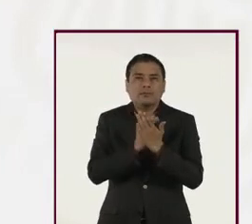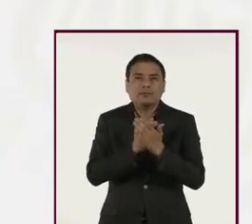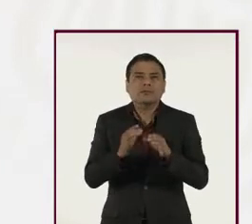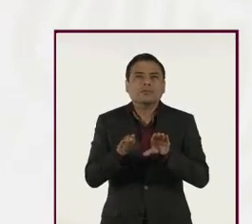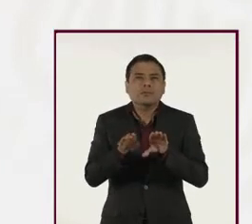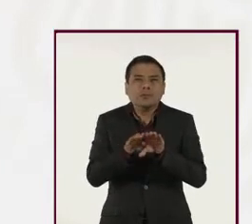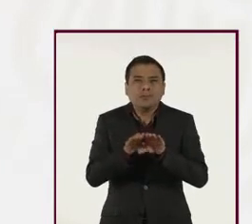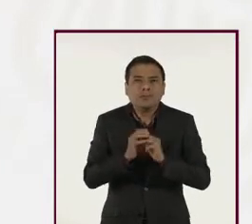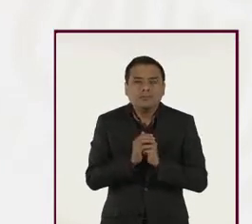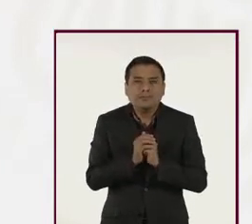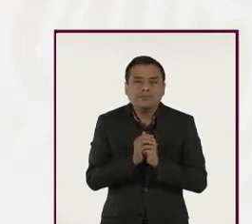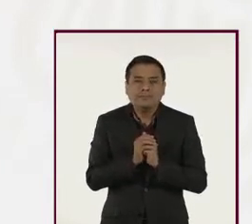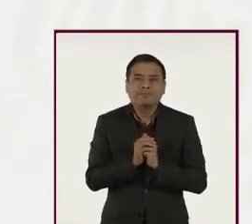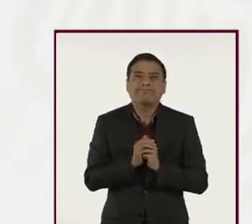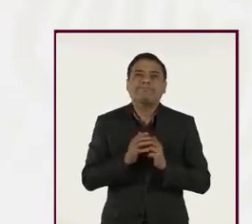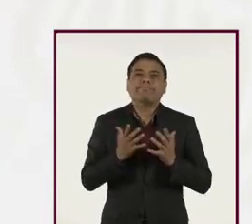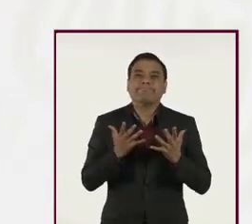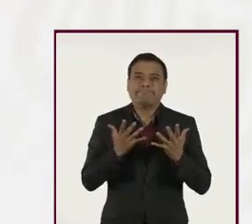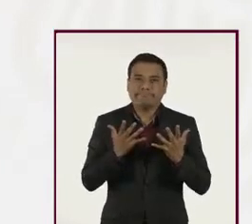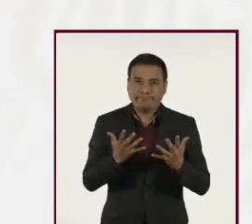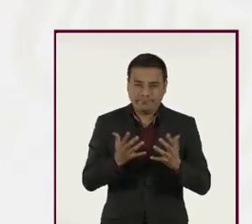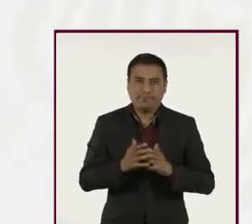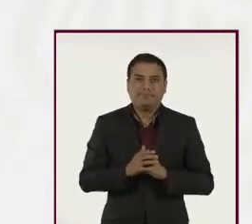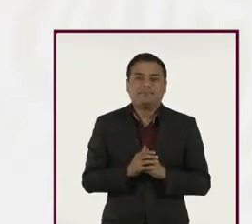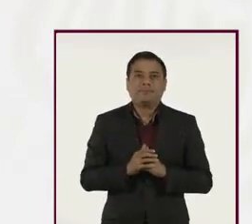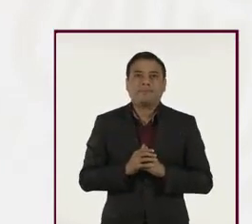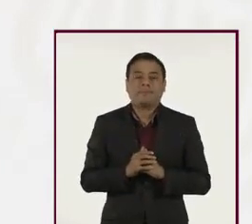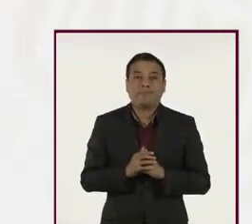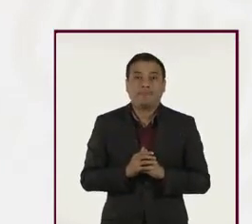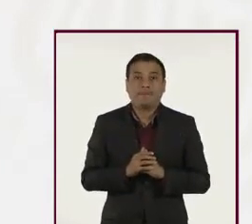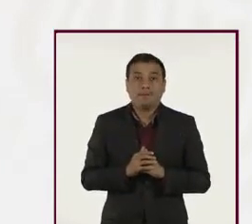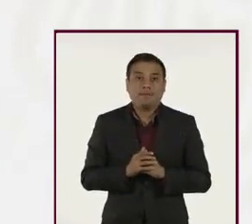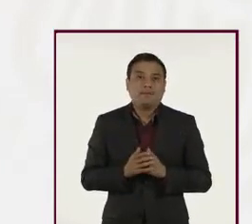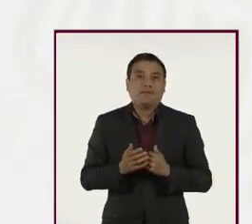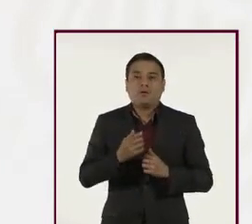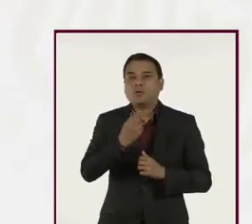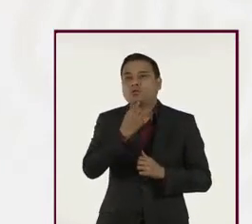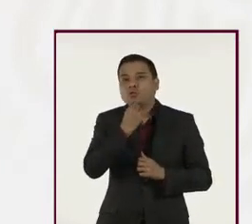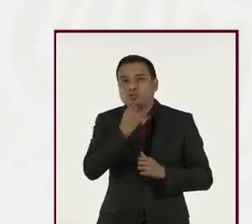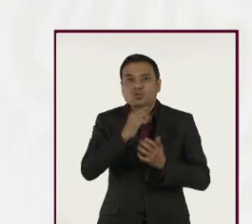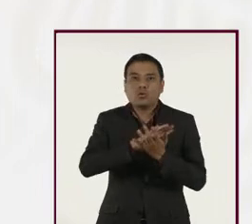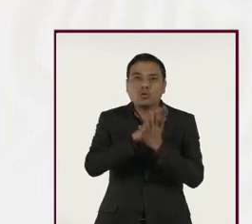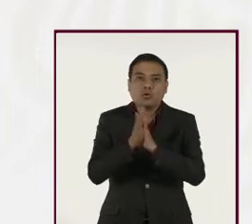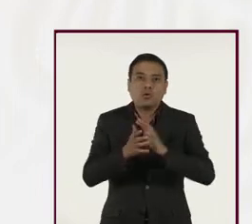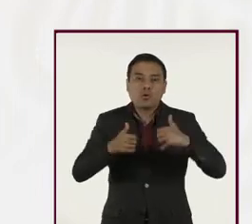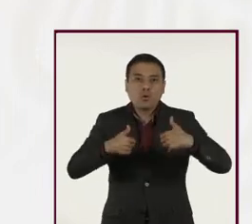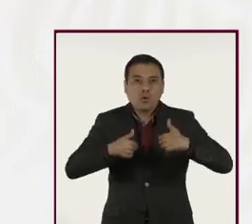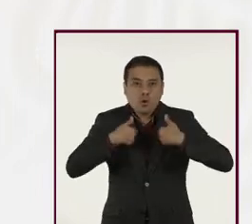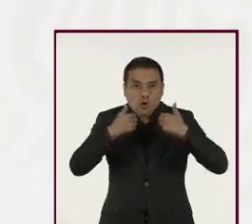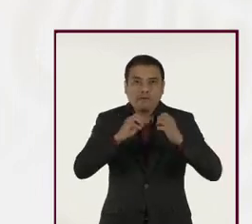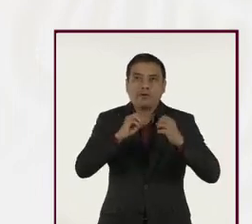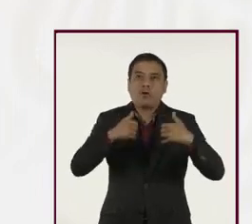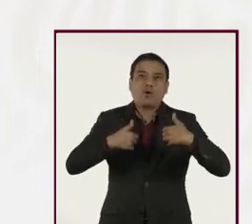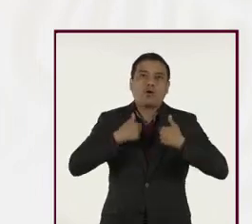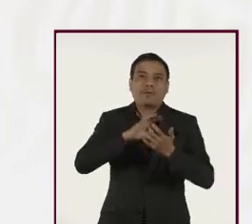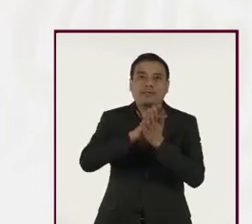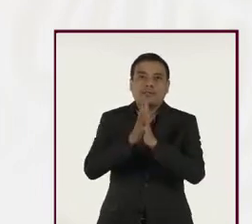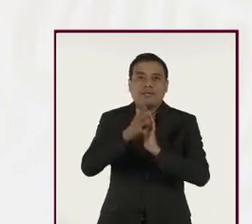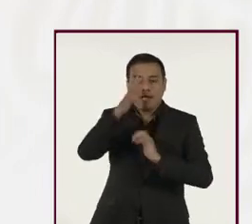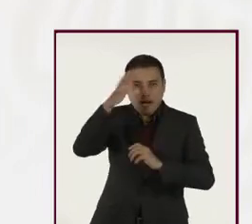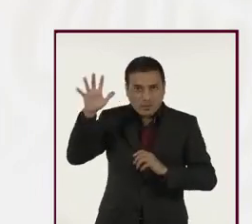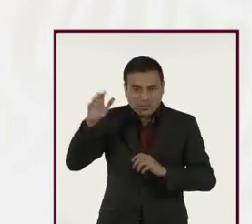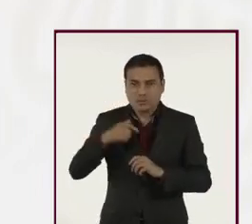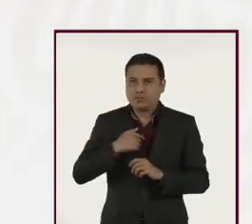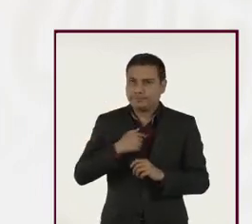Bueno, una disminución en la negación a estas etapas de transición en la vida, una adecuada expresión de amor y de